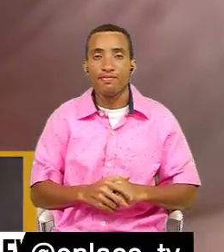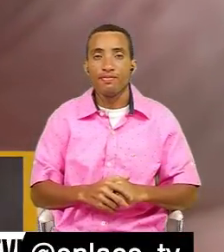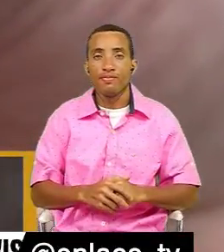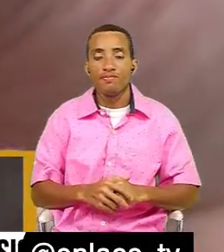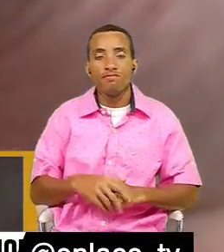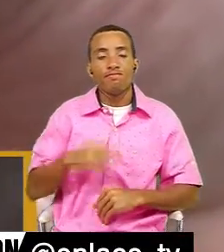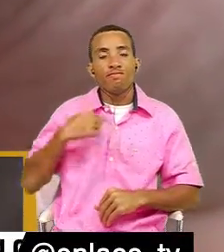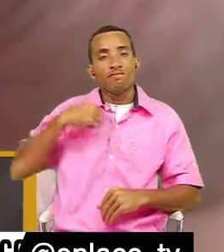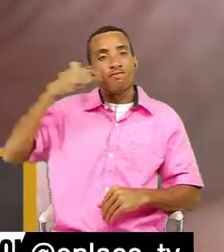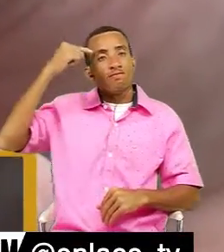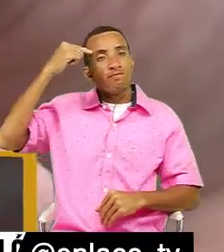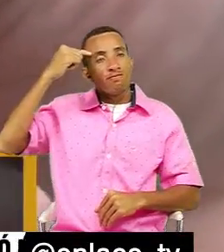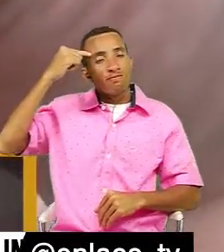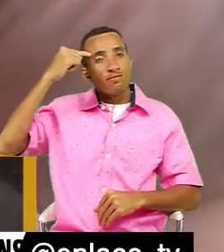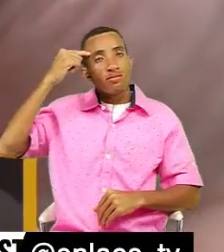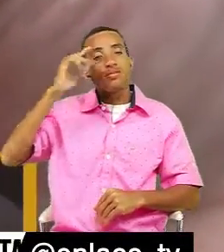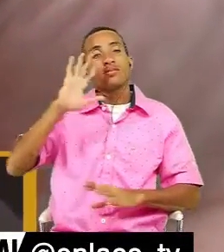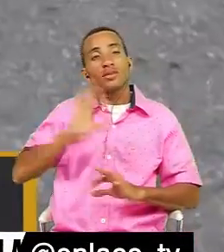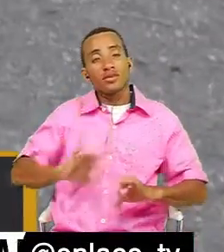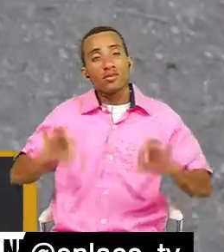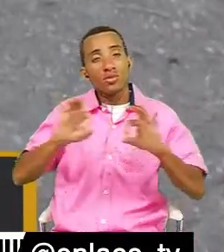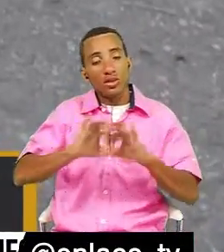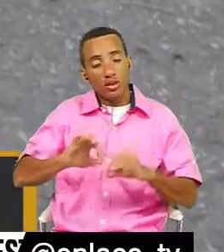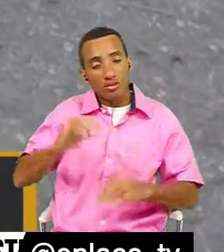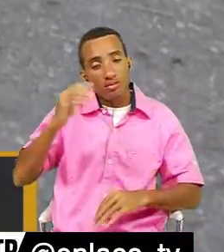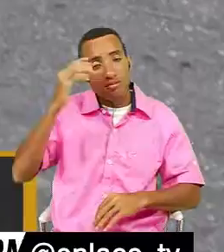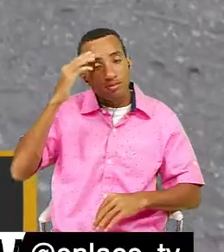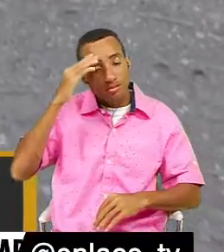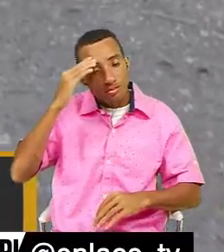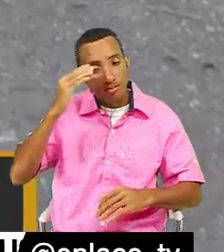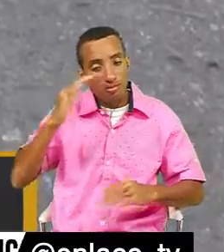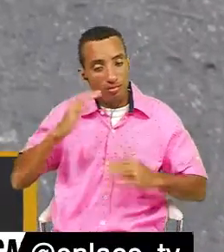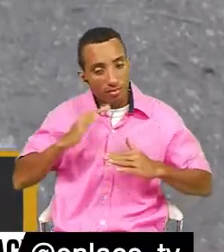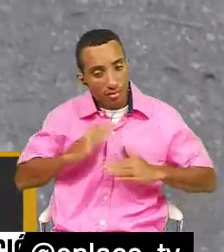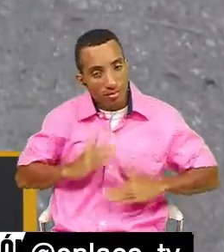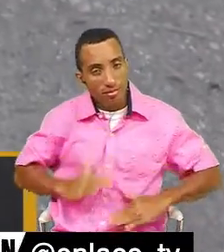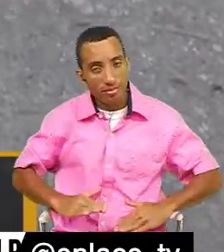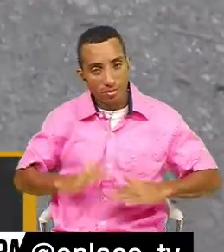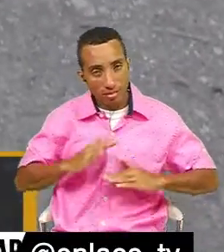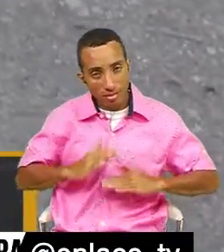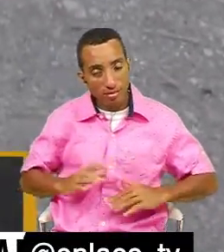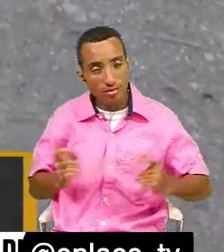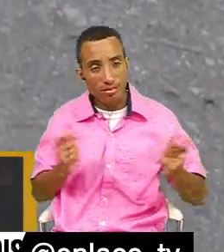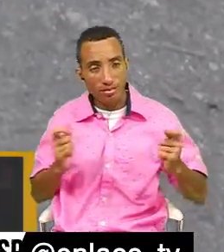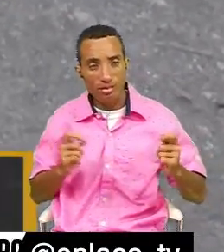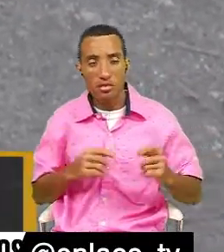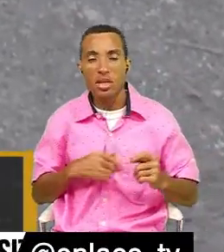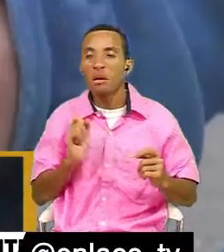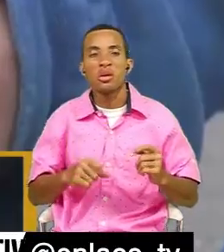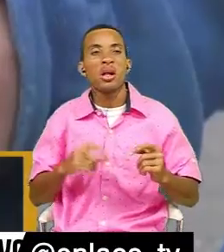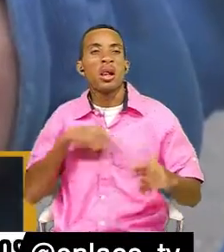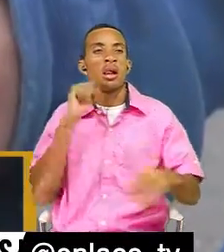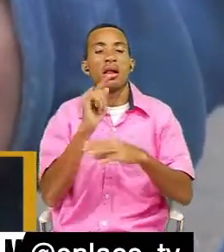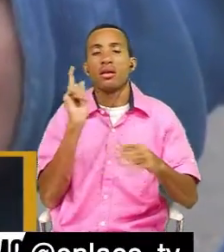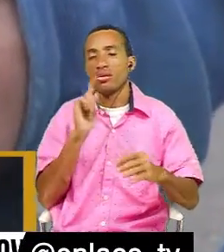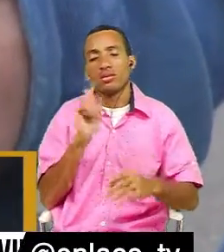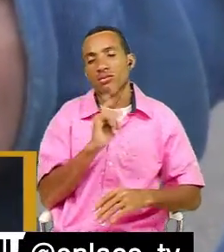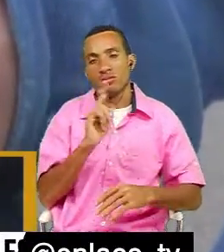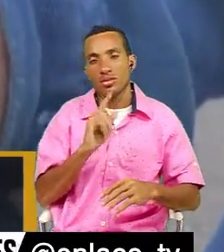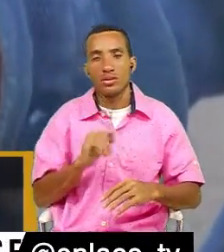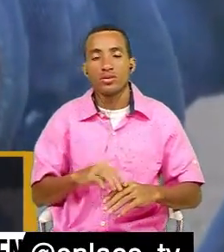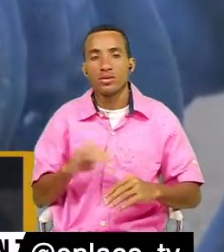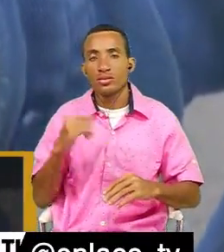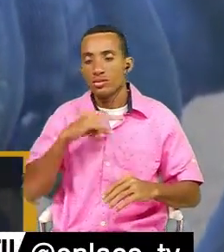que hay que tener un poco de mesura, de cordura. Las cosas no se pueden arreglar así. Nosotros estamos implementando una